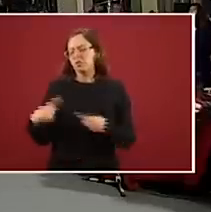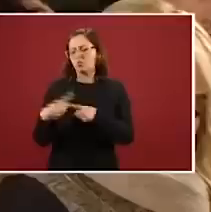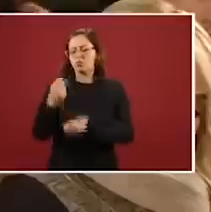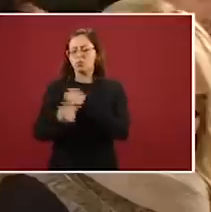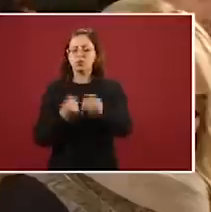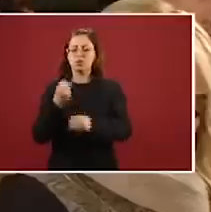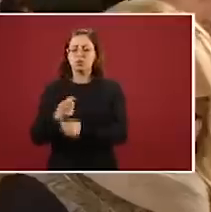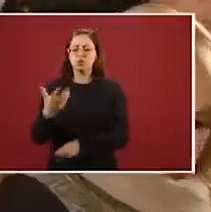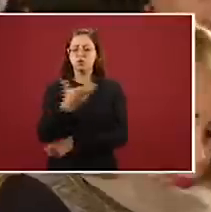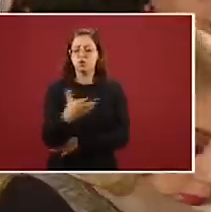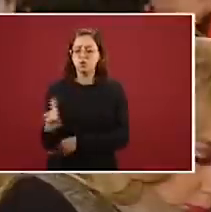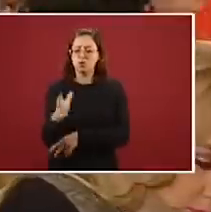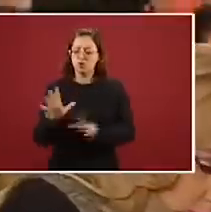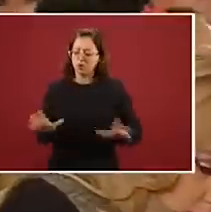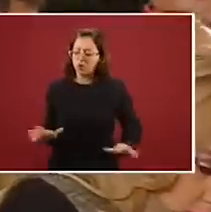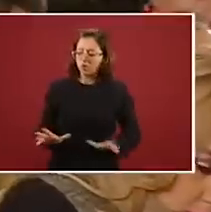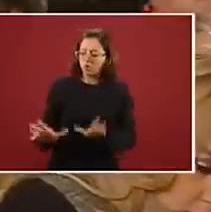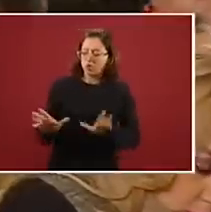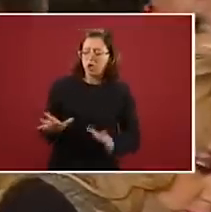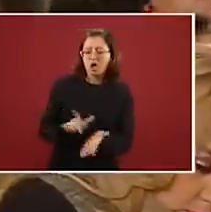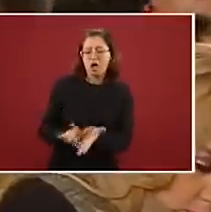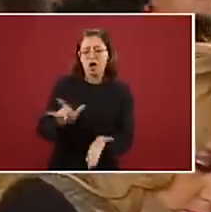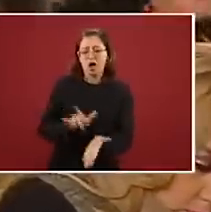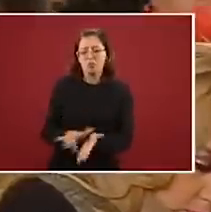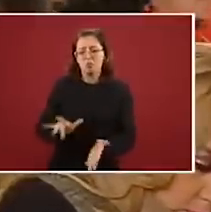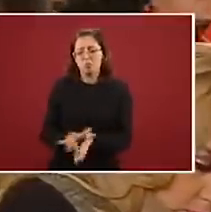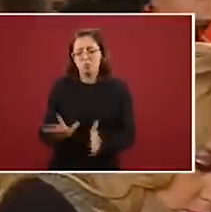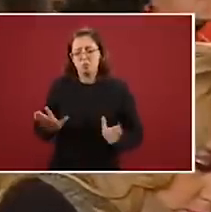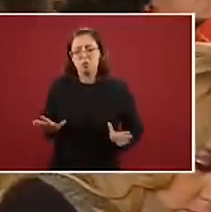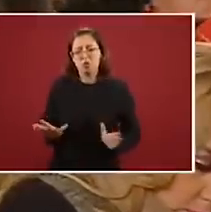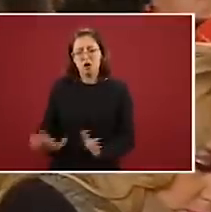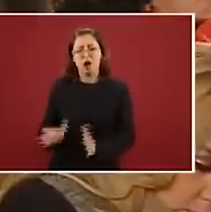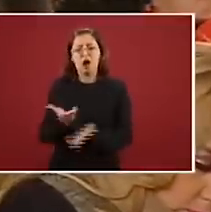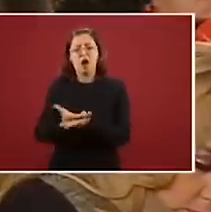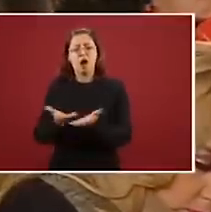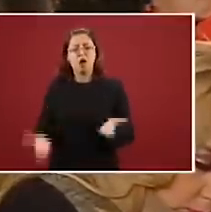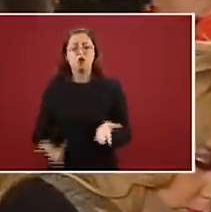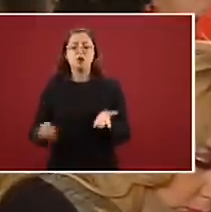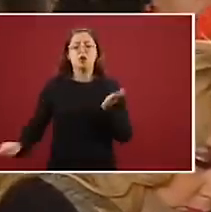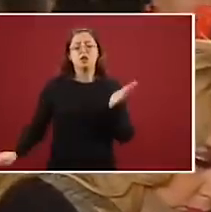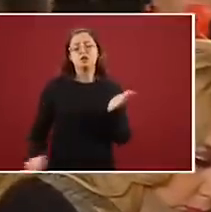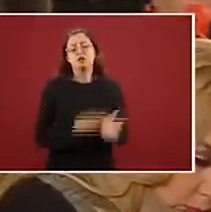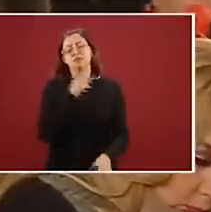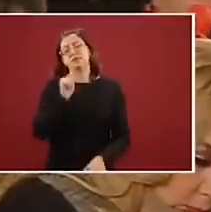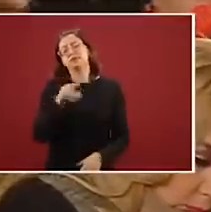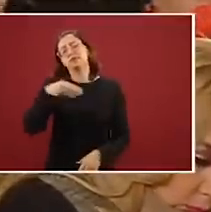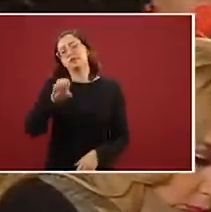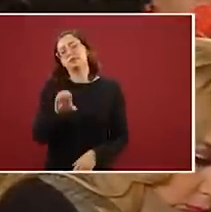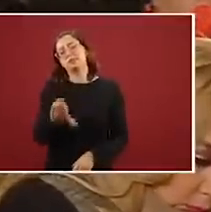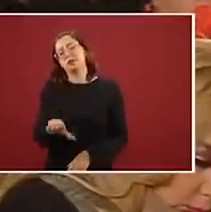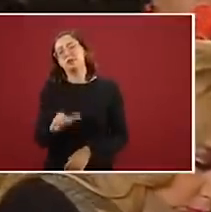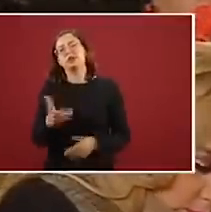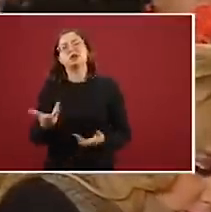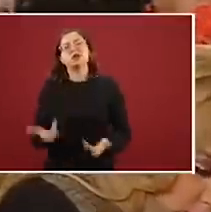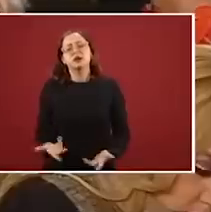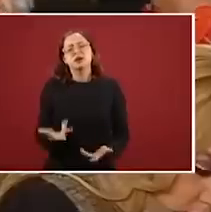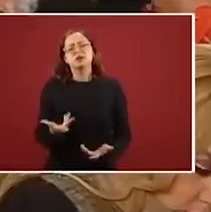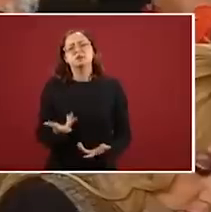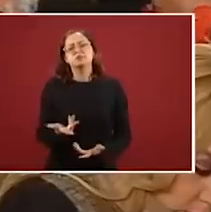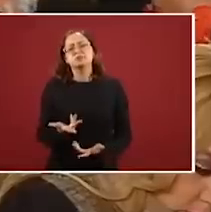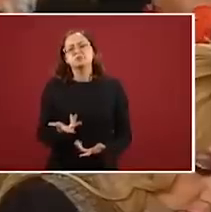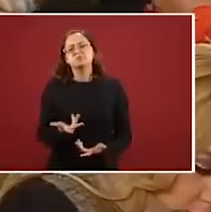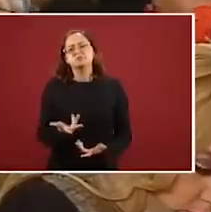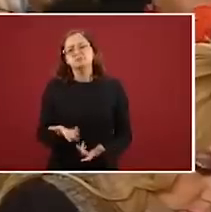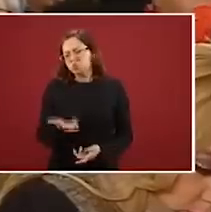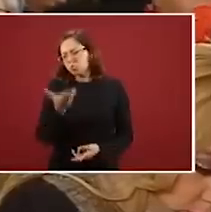productores del campo con apoyos. Ahora, con la firma del Tratado de Libre Comercio, ¿qué opinión le merece